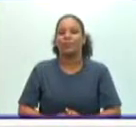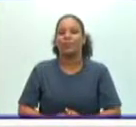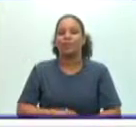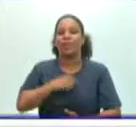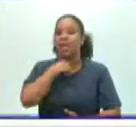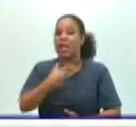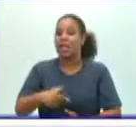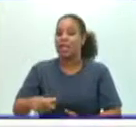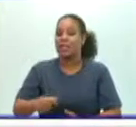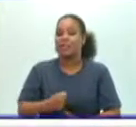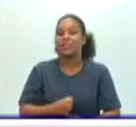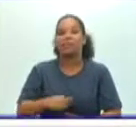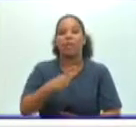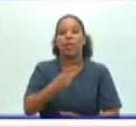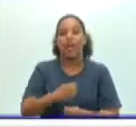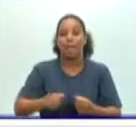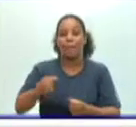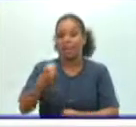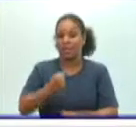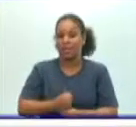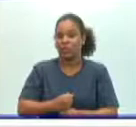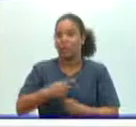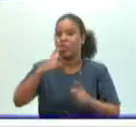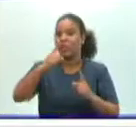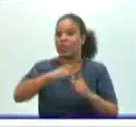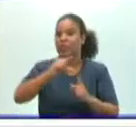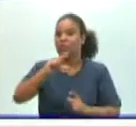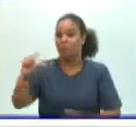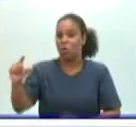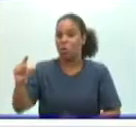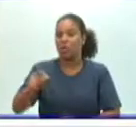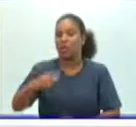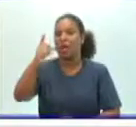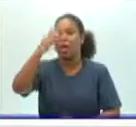Ejercicios de aplicación del teorema de las transversales.